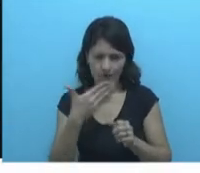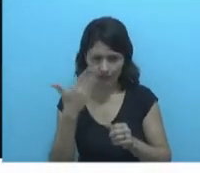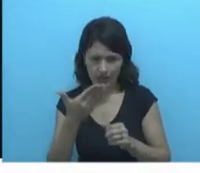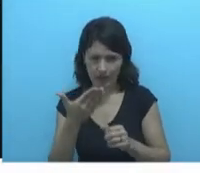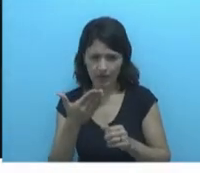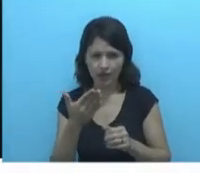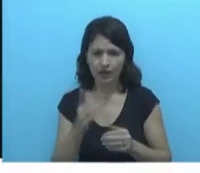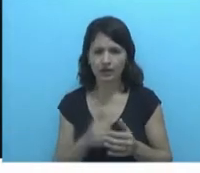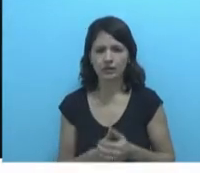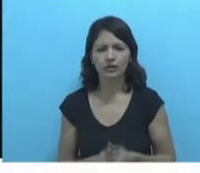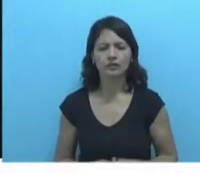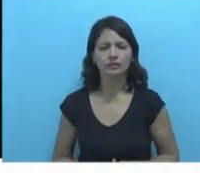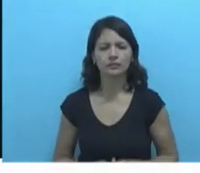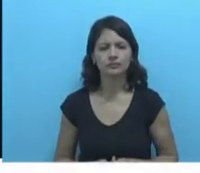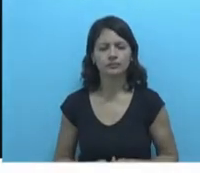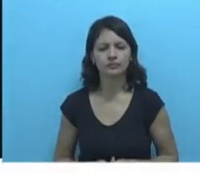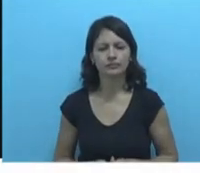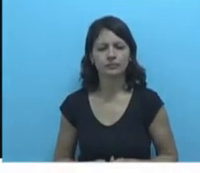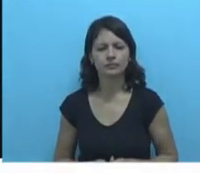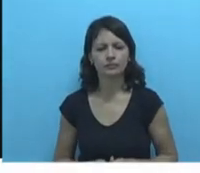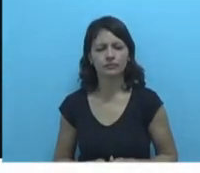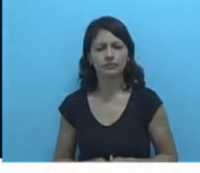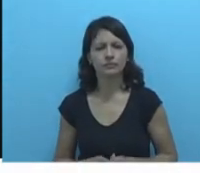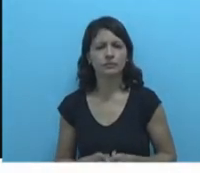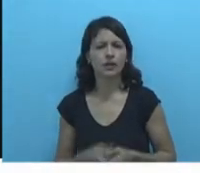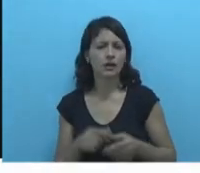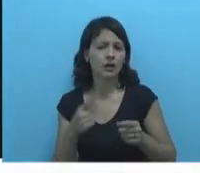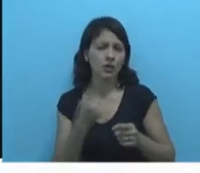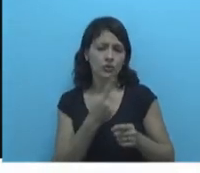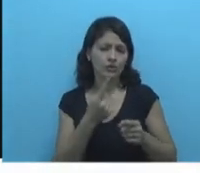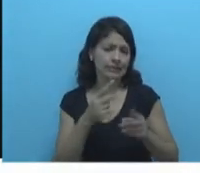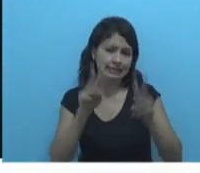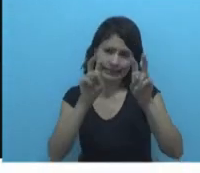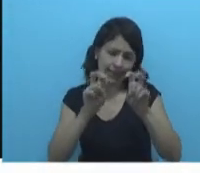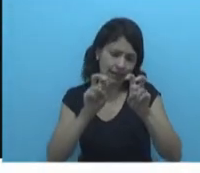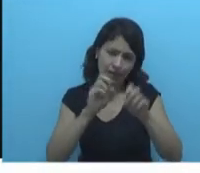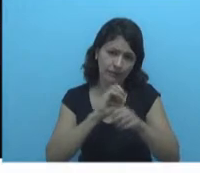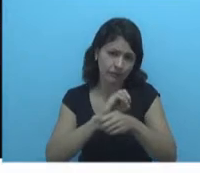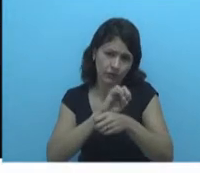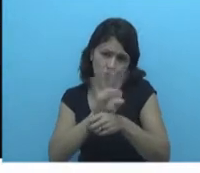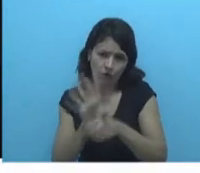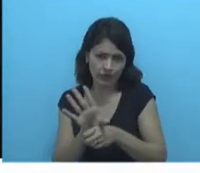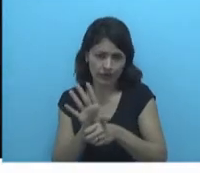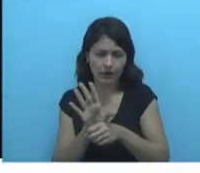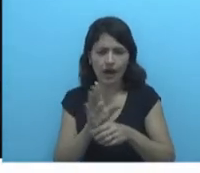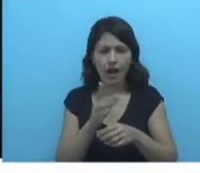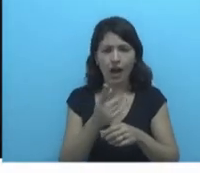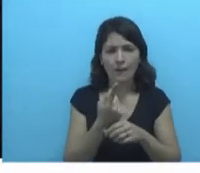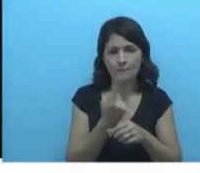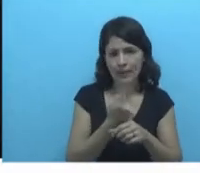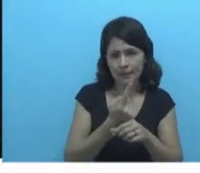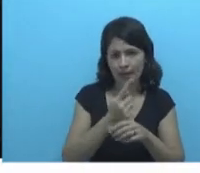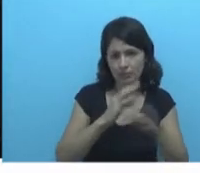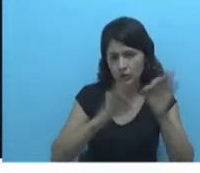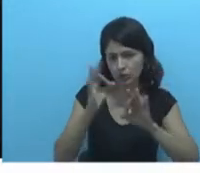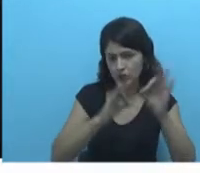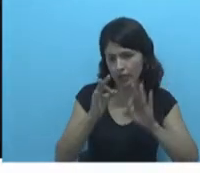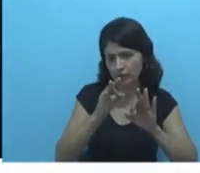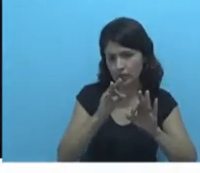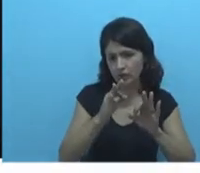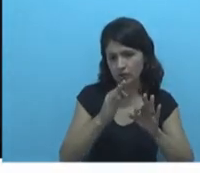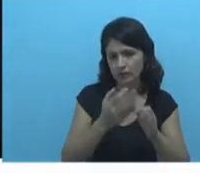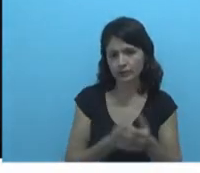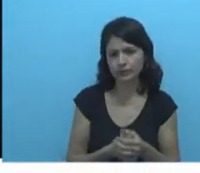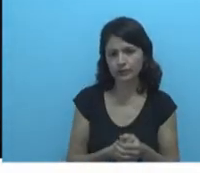relacionados con la problemática COVID. Uno tiene que ver con un pedido que lo